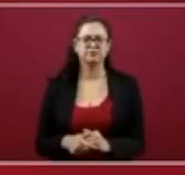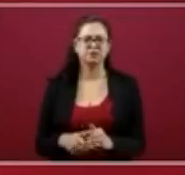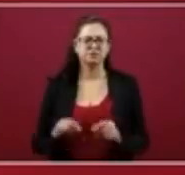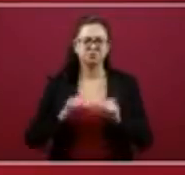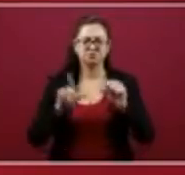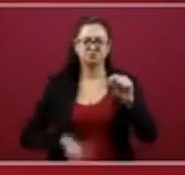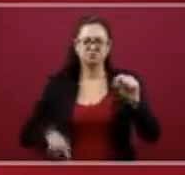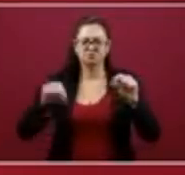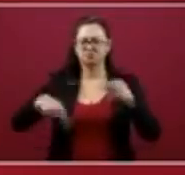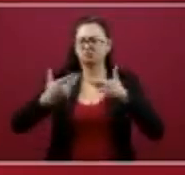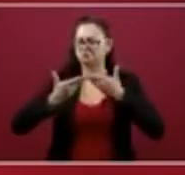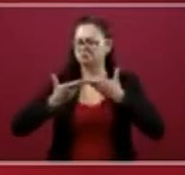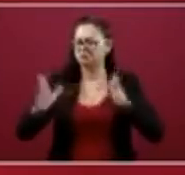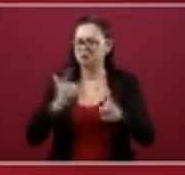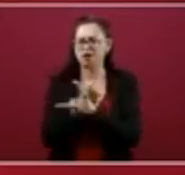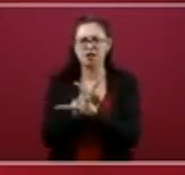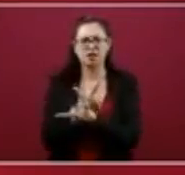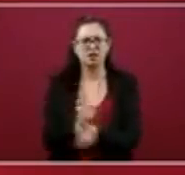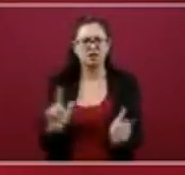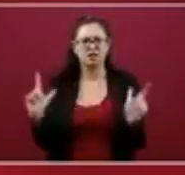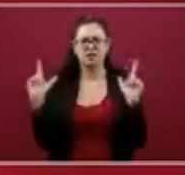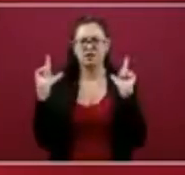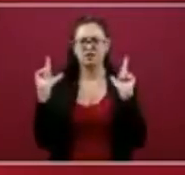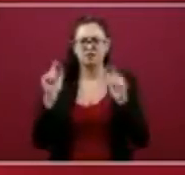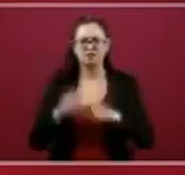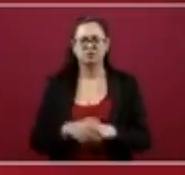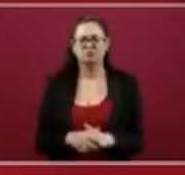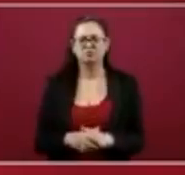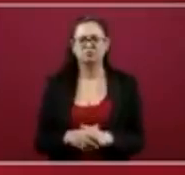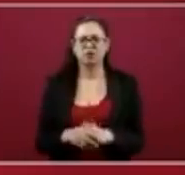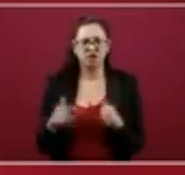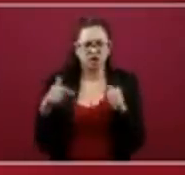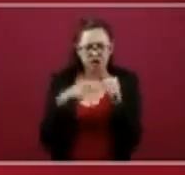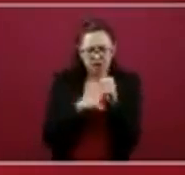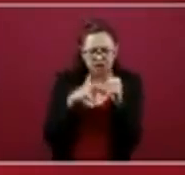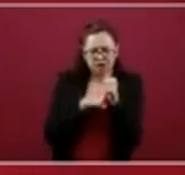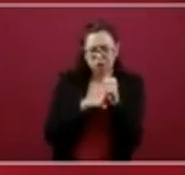libre y no tenemos nada que esconder.